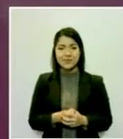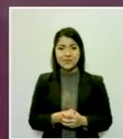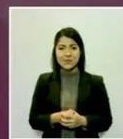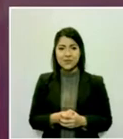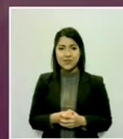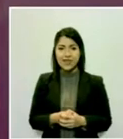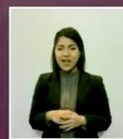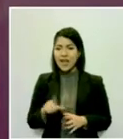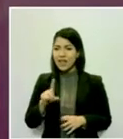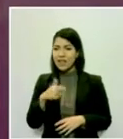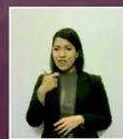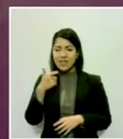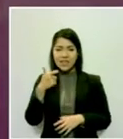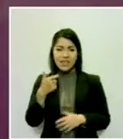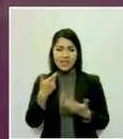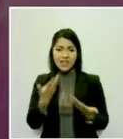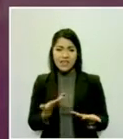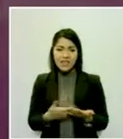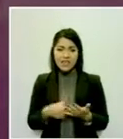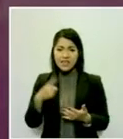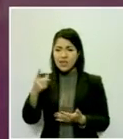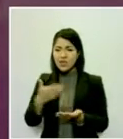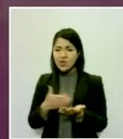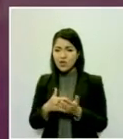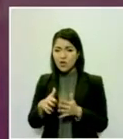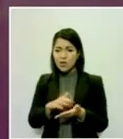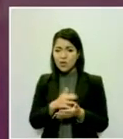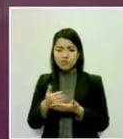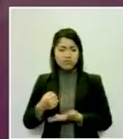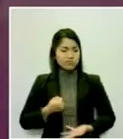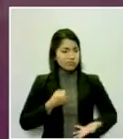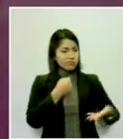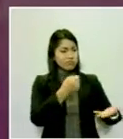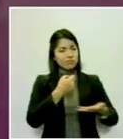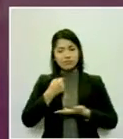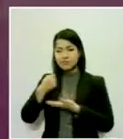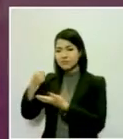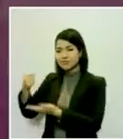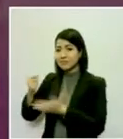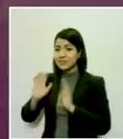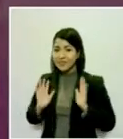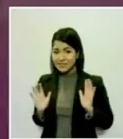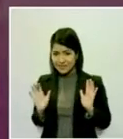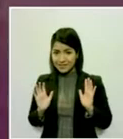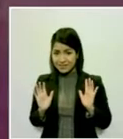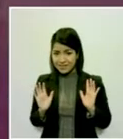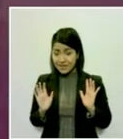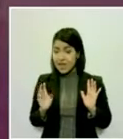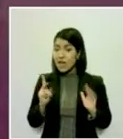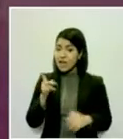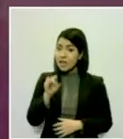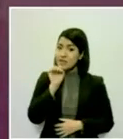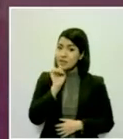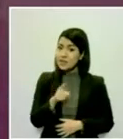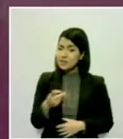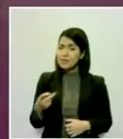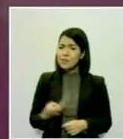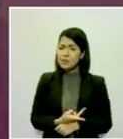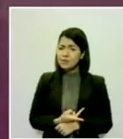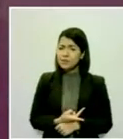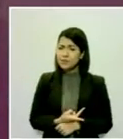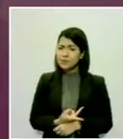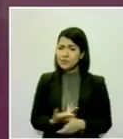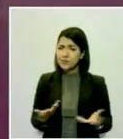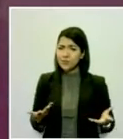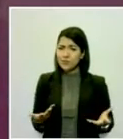Se despacharon con la cuchara grande, pozolera, comentó alguien aquí. Y pues resulta